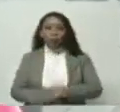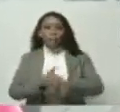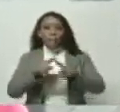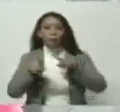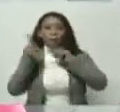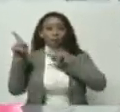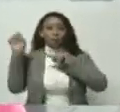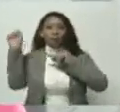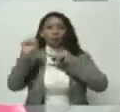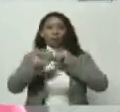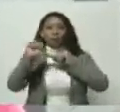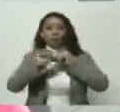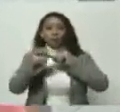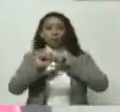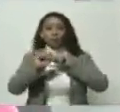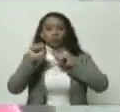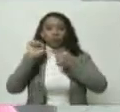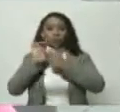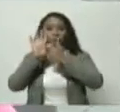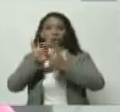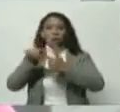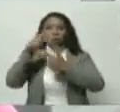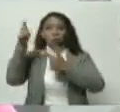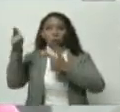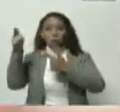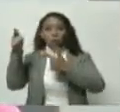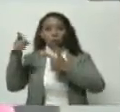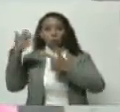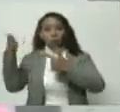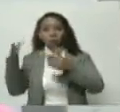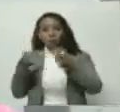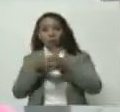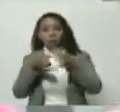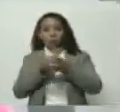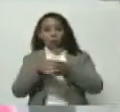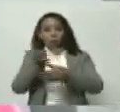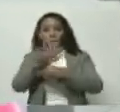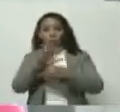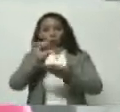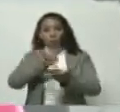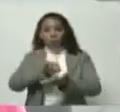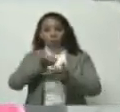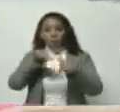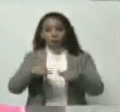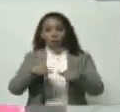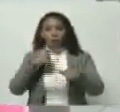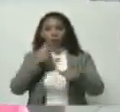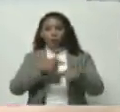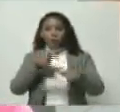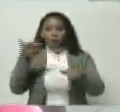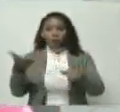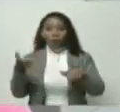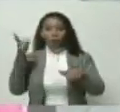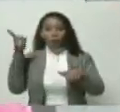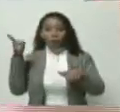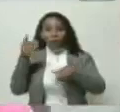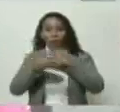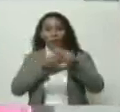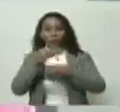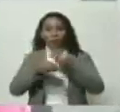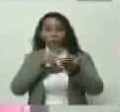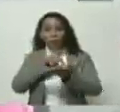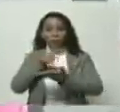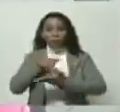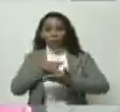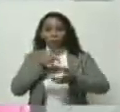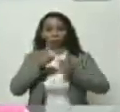sí señalan a la otra parte de la tripulación, que son los 5 iraníes que están acá, diciendo que ellos formaron parte, o